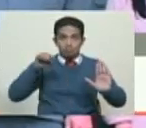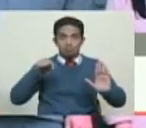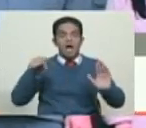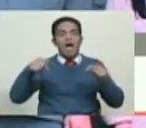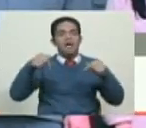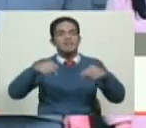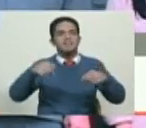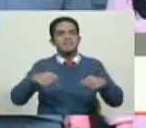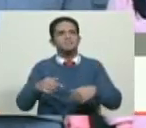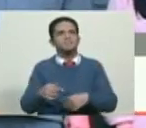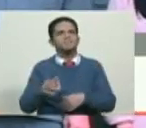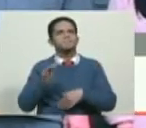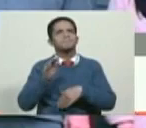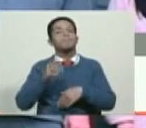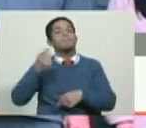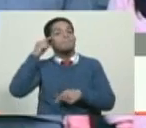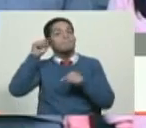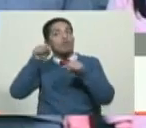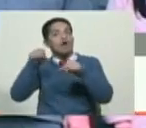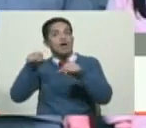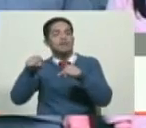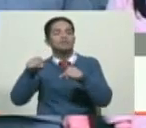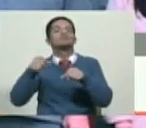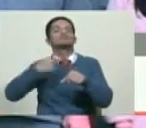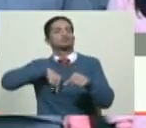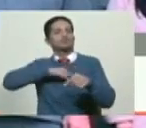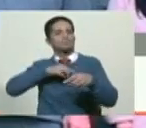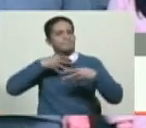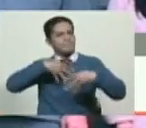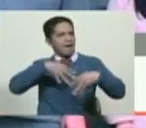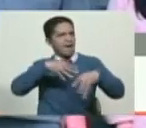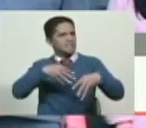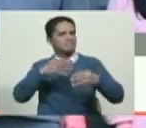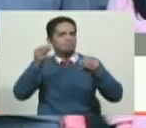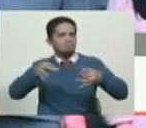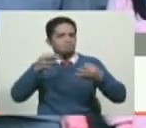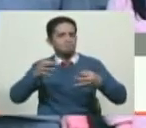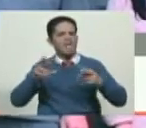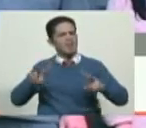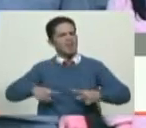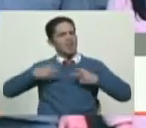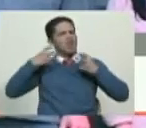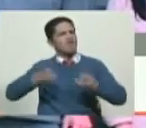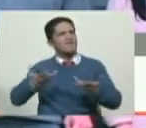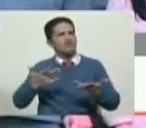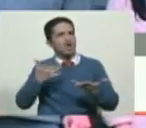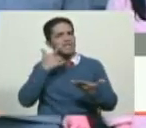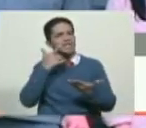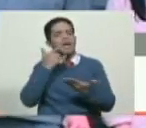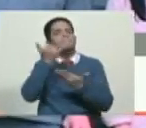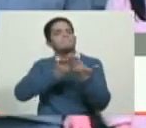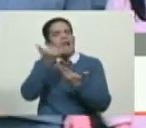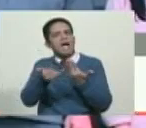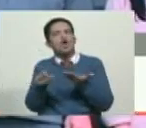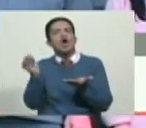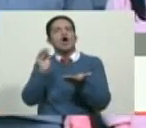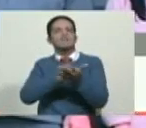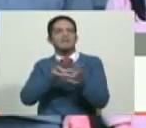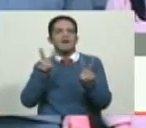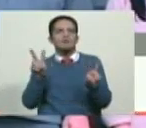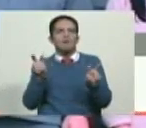eso estamos en una marcha permanente de renovación de los planes y las